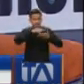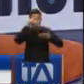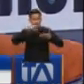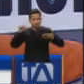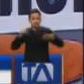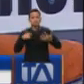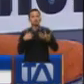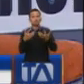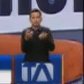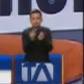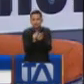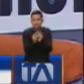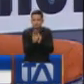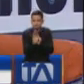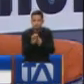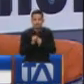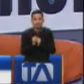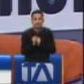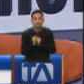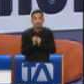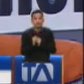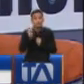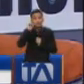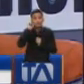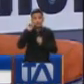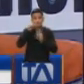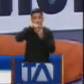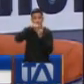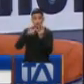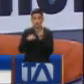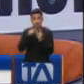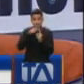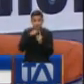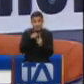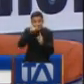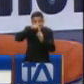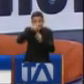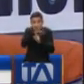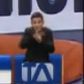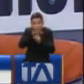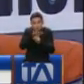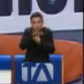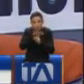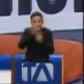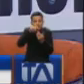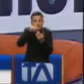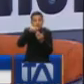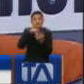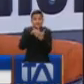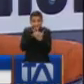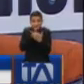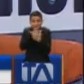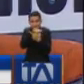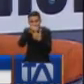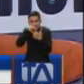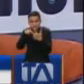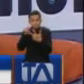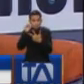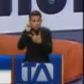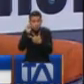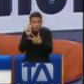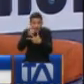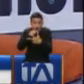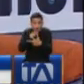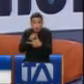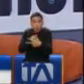que yo la quiero corregir. No es 1 de cada 4 mujeres que hemos sufrido acoso sexual en el transporte público, es 1 de cada 3 a quienes nos han